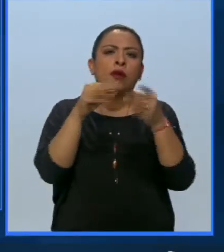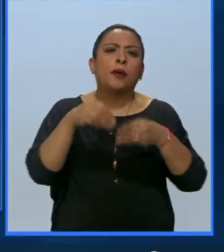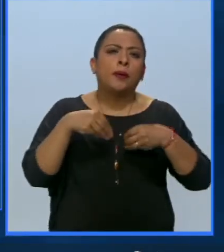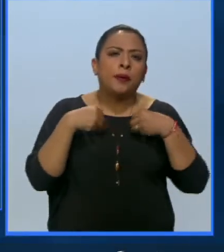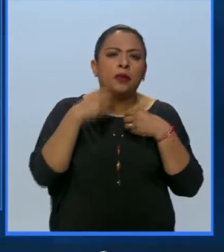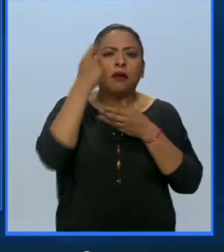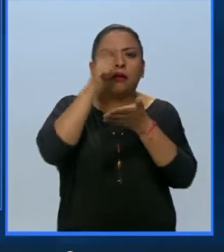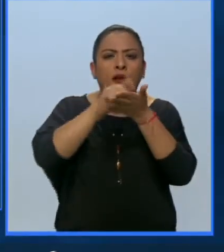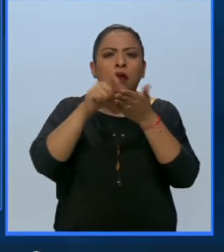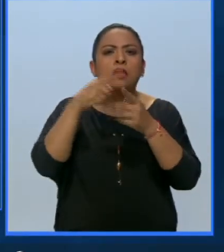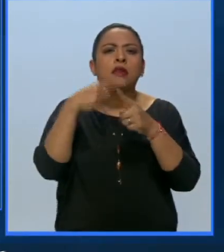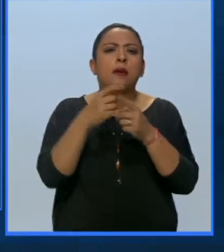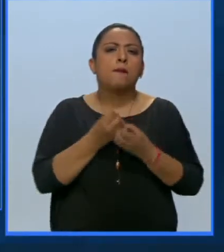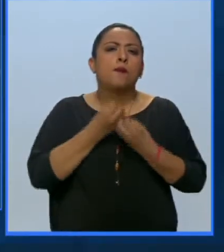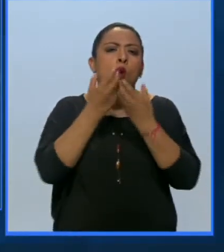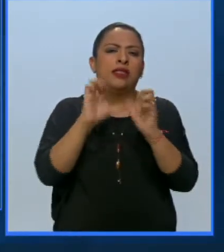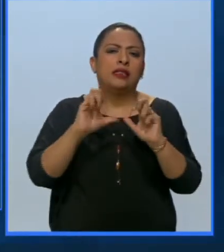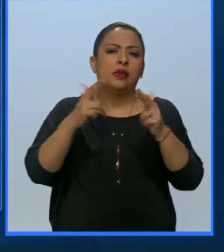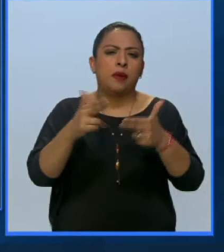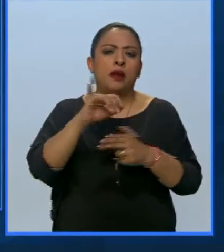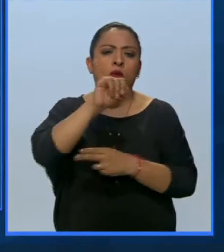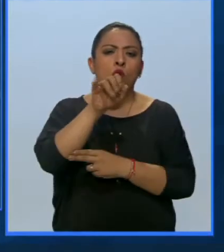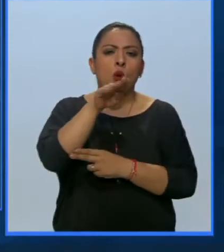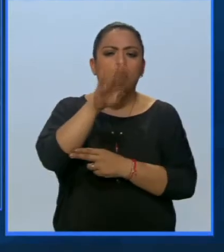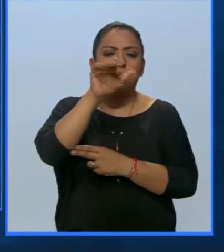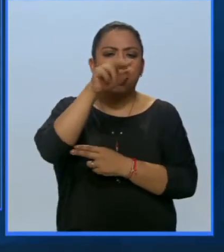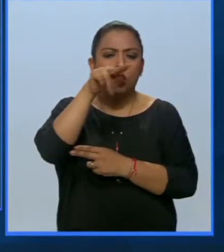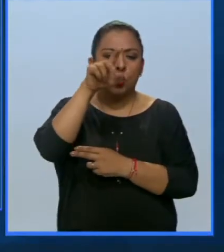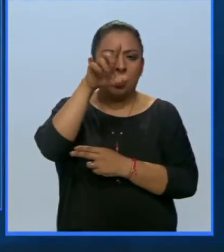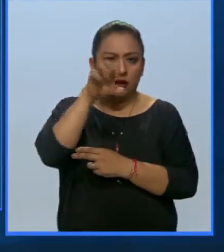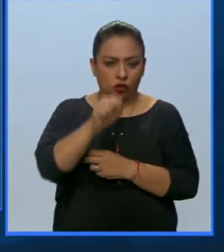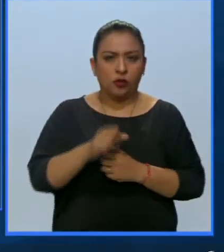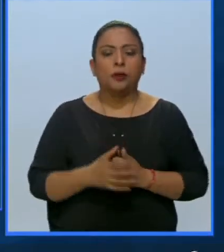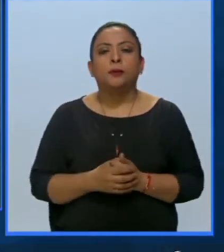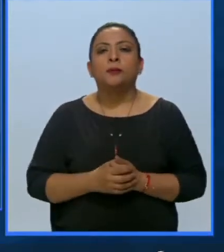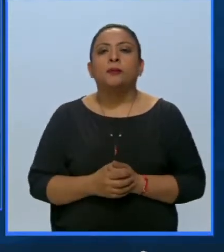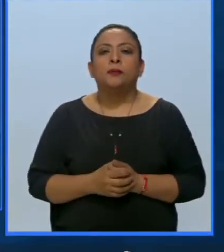obra del poeta chiapaneco Juan Bañuelos.